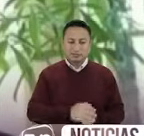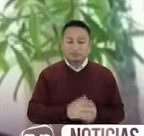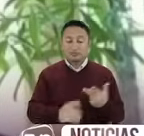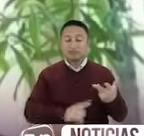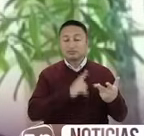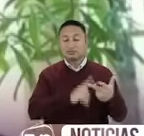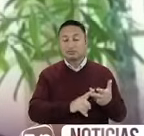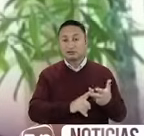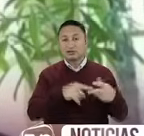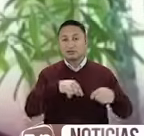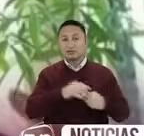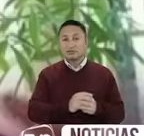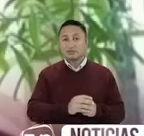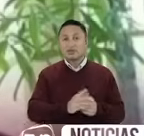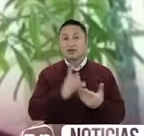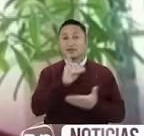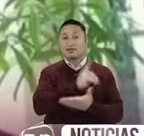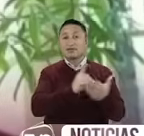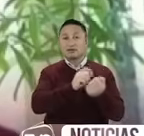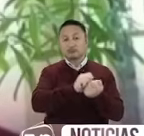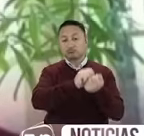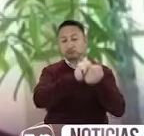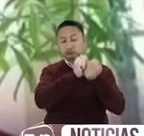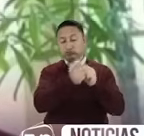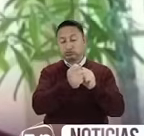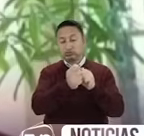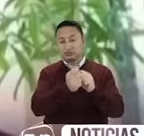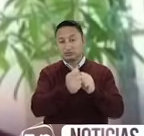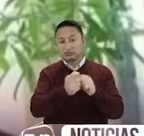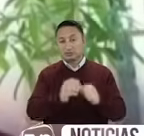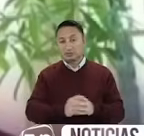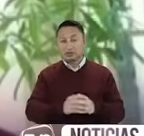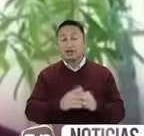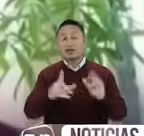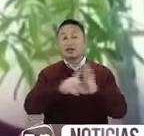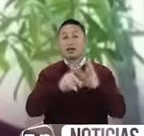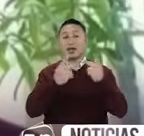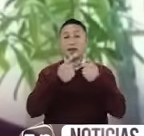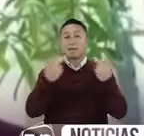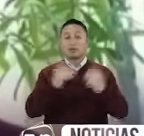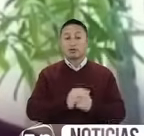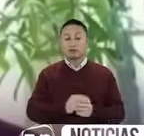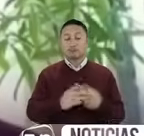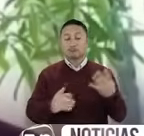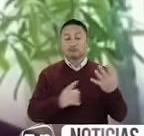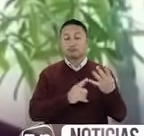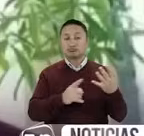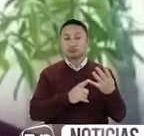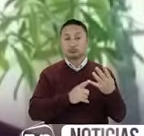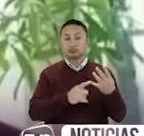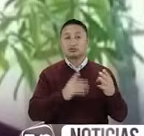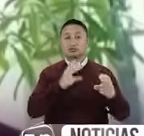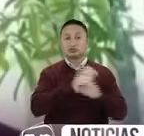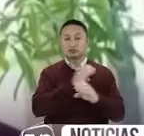rediseños fallidos en cuanto a diseños de políticas públicas. Y cuarto, opacidad de los cálculos respecto